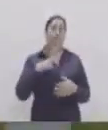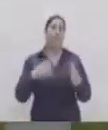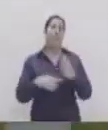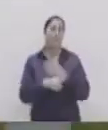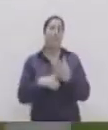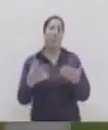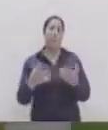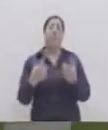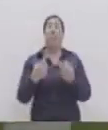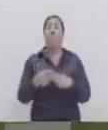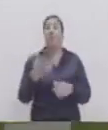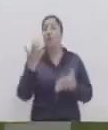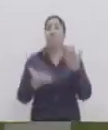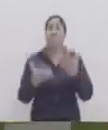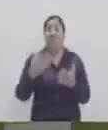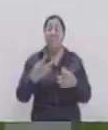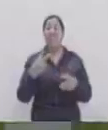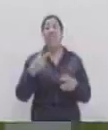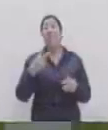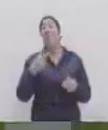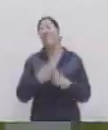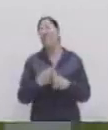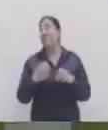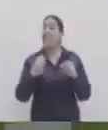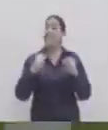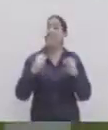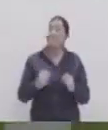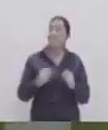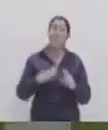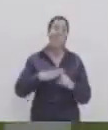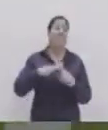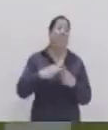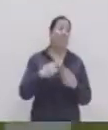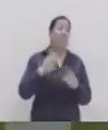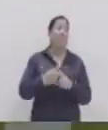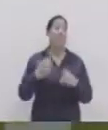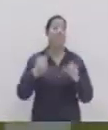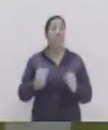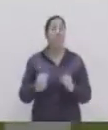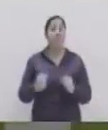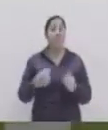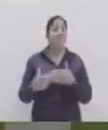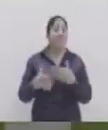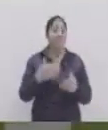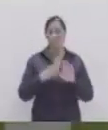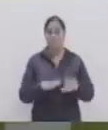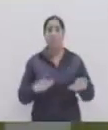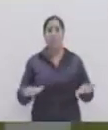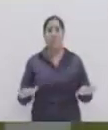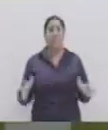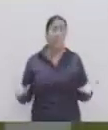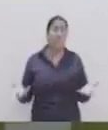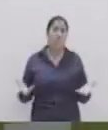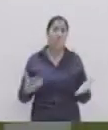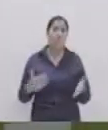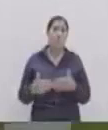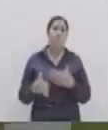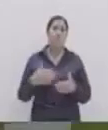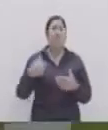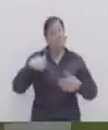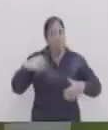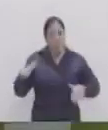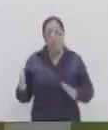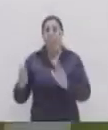claro. No, ¿verdad? Pero si viene alguna situación difícil, aún sean los niños, tengan la oportunidad de venir y decir, hablarlo,